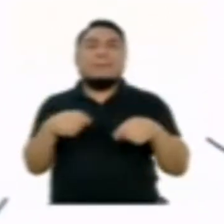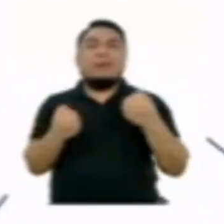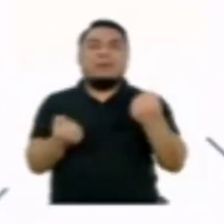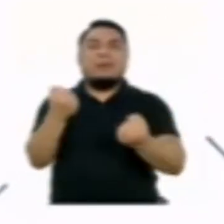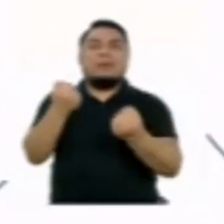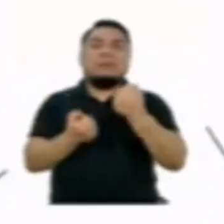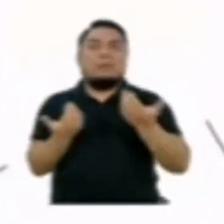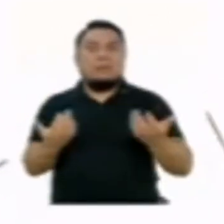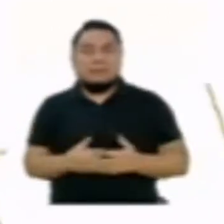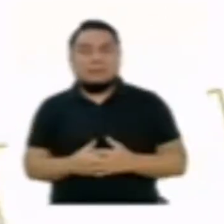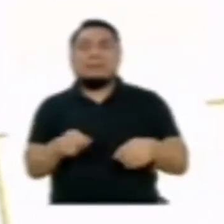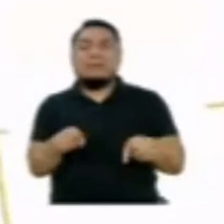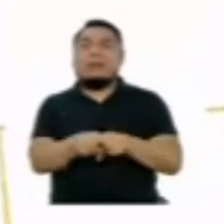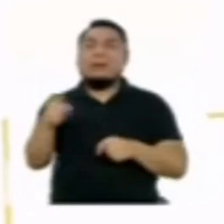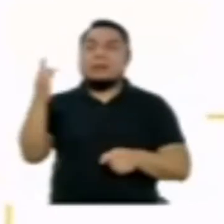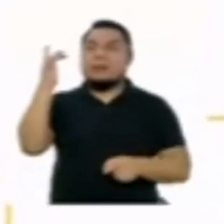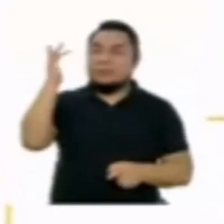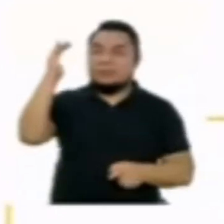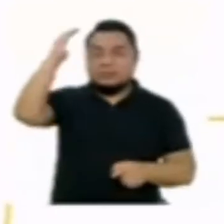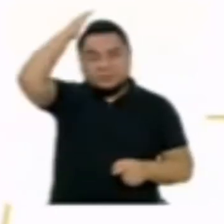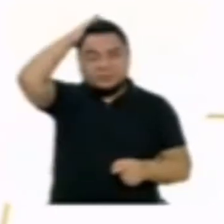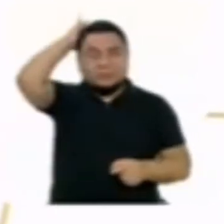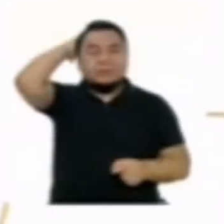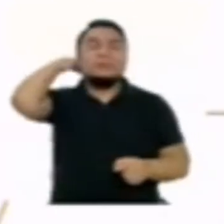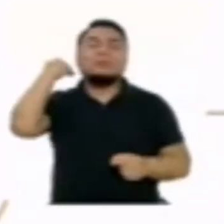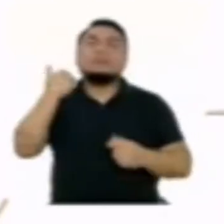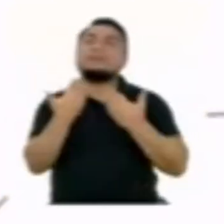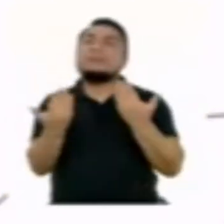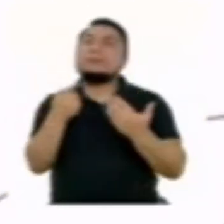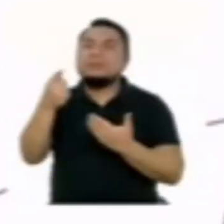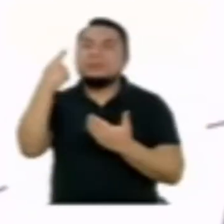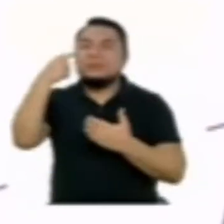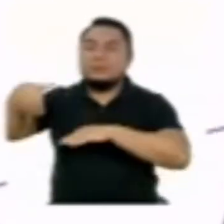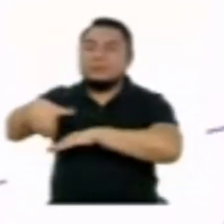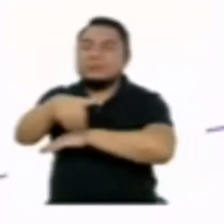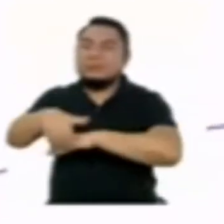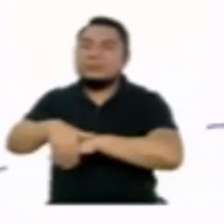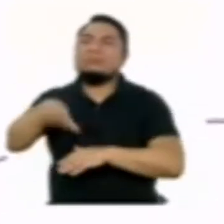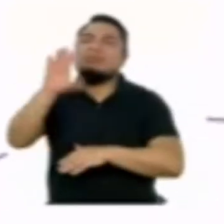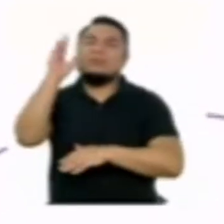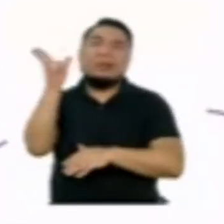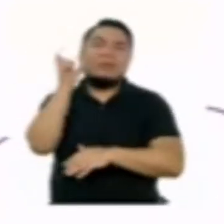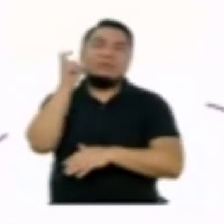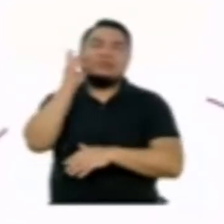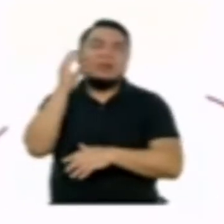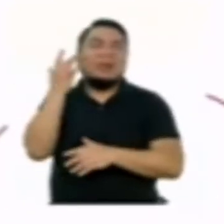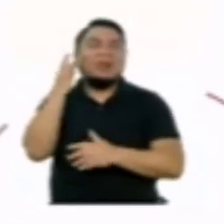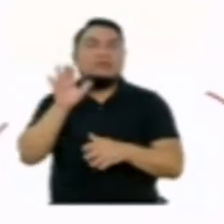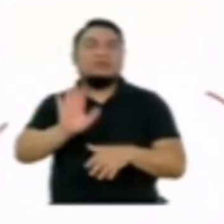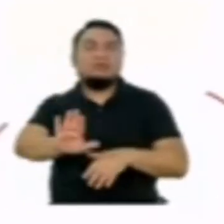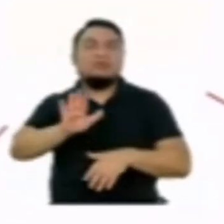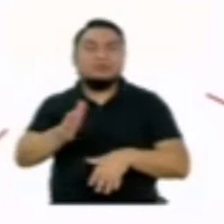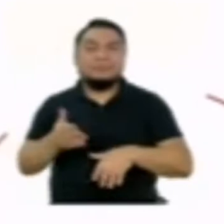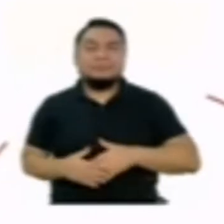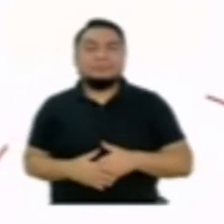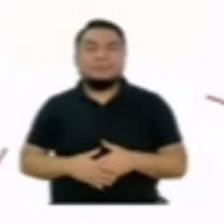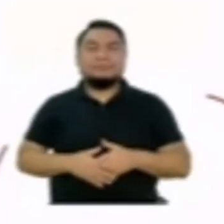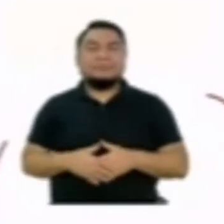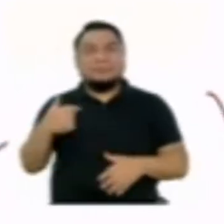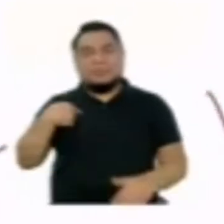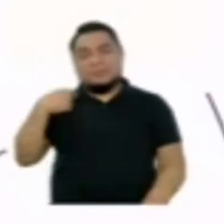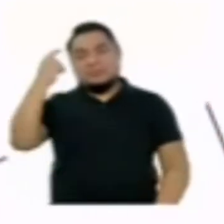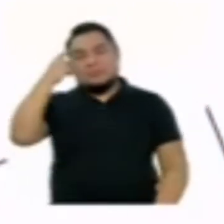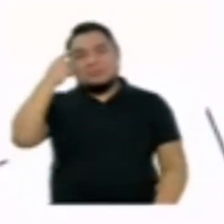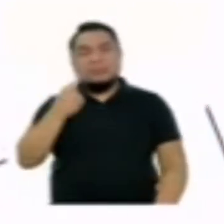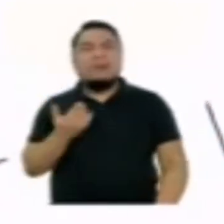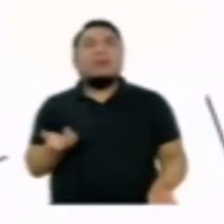conductores, o que el ruido de las bocinas es mucho mayor por sus avenidas. Me quedé pensando, ¿por qué